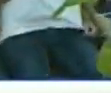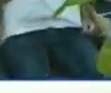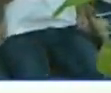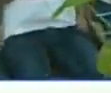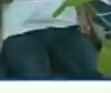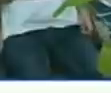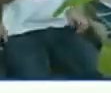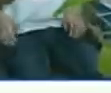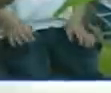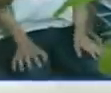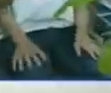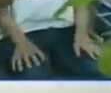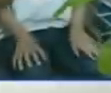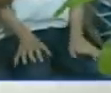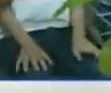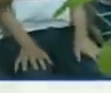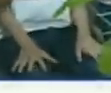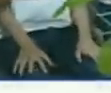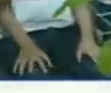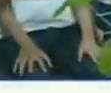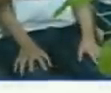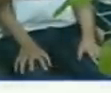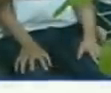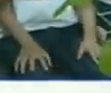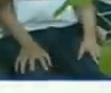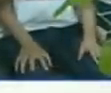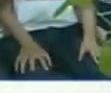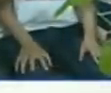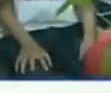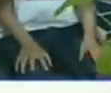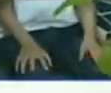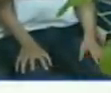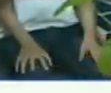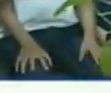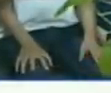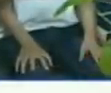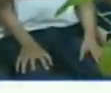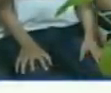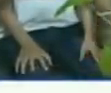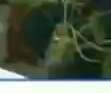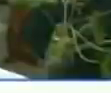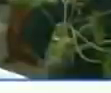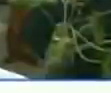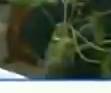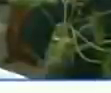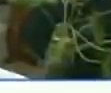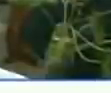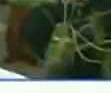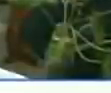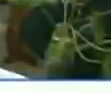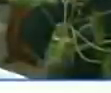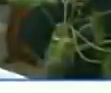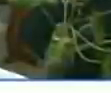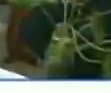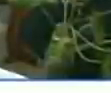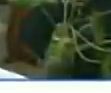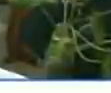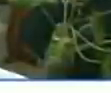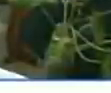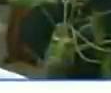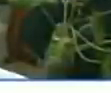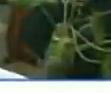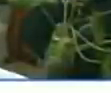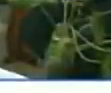Así es, presidente. En esta Barinas hermosa, donde ya la misión vivienda ha construido